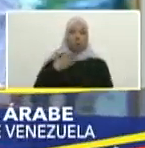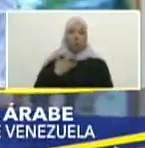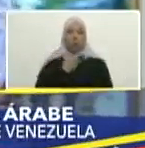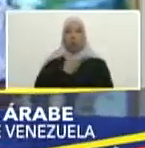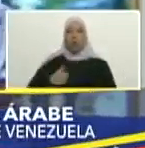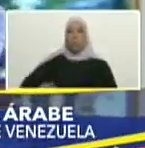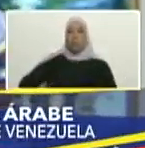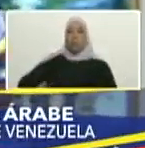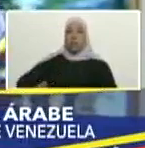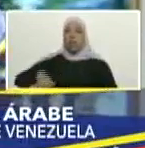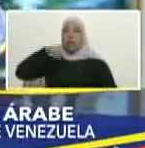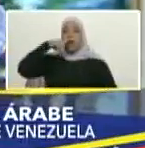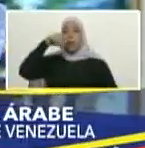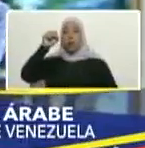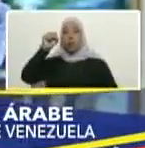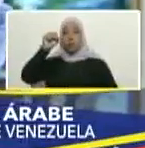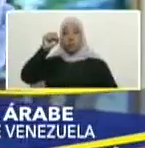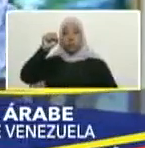presidente,